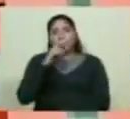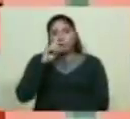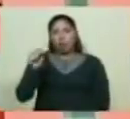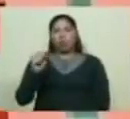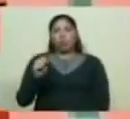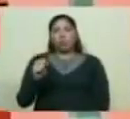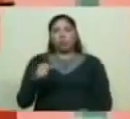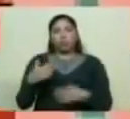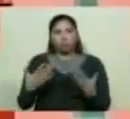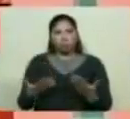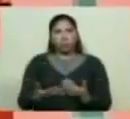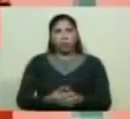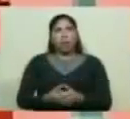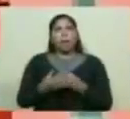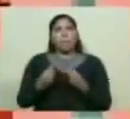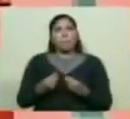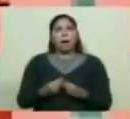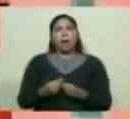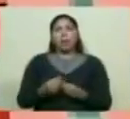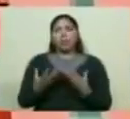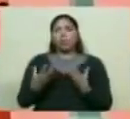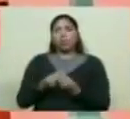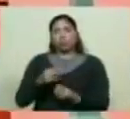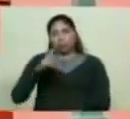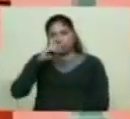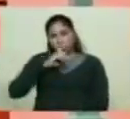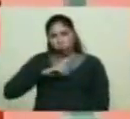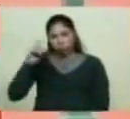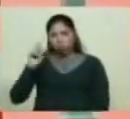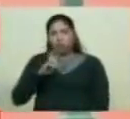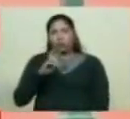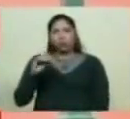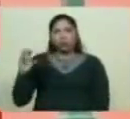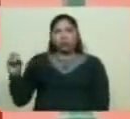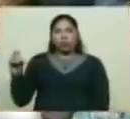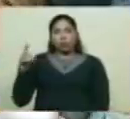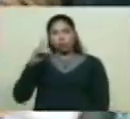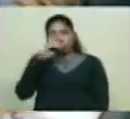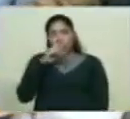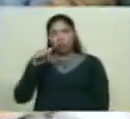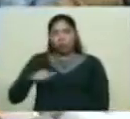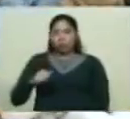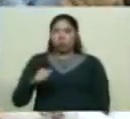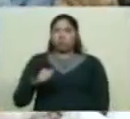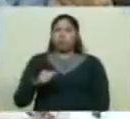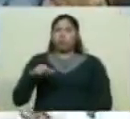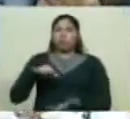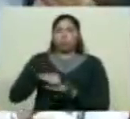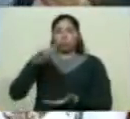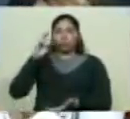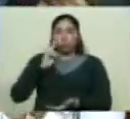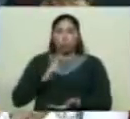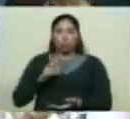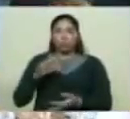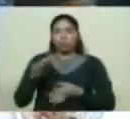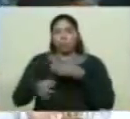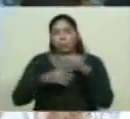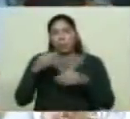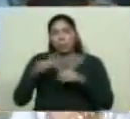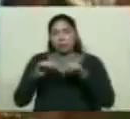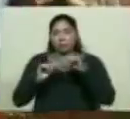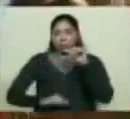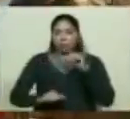presidir ya conmemorar junto al pueblo de bolívar los 200 años del congreso de angostura del discurso del congreso de